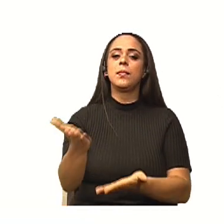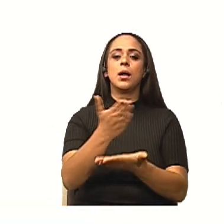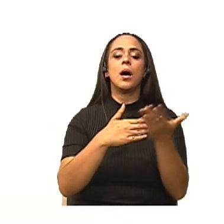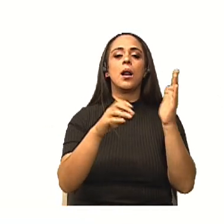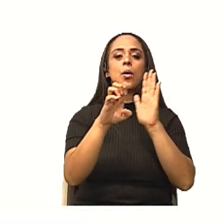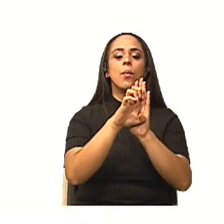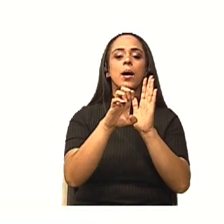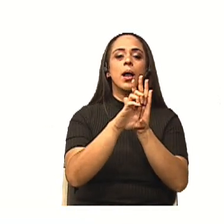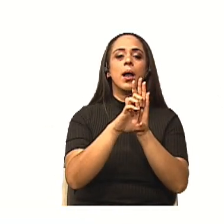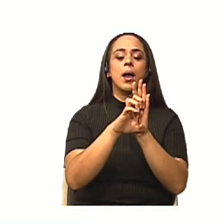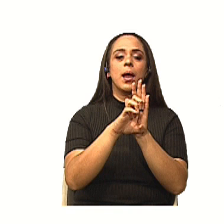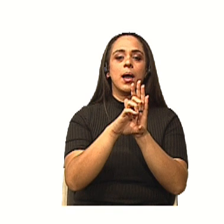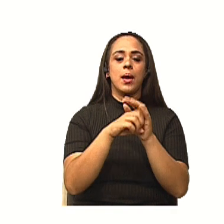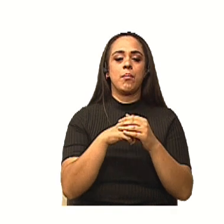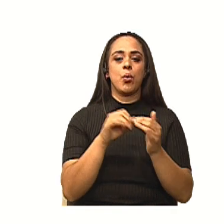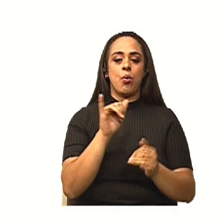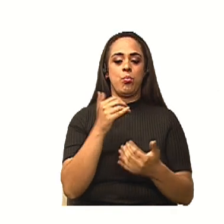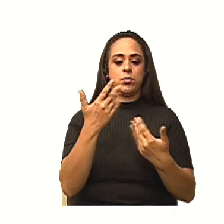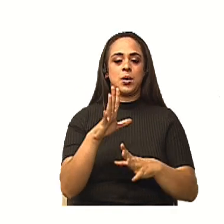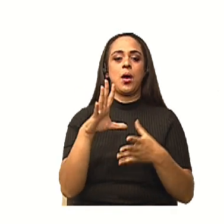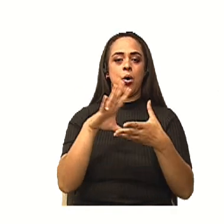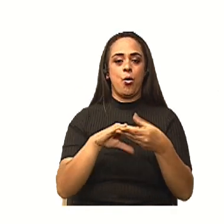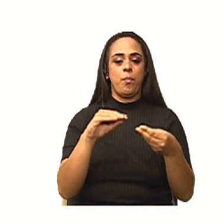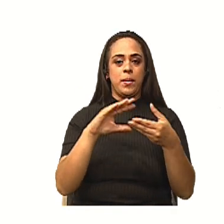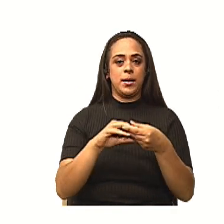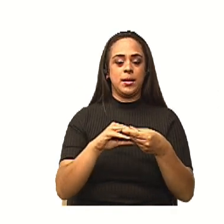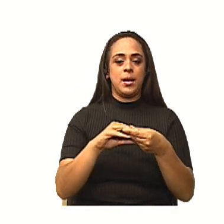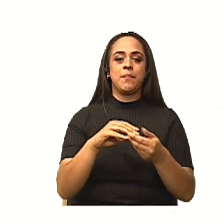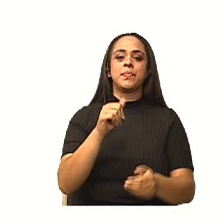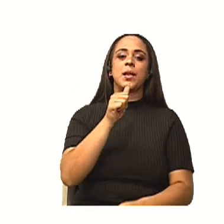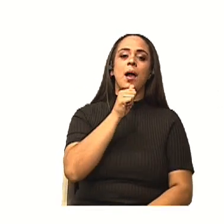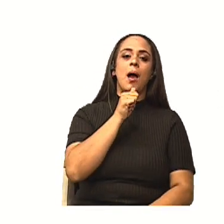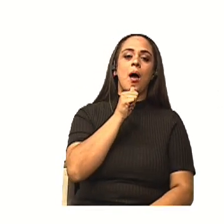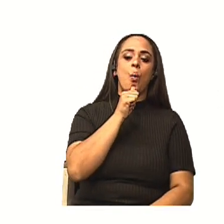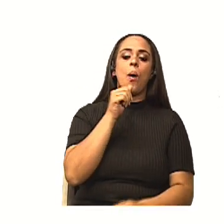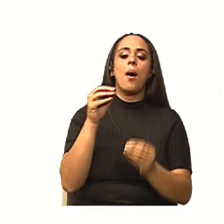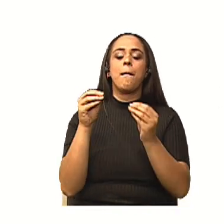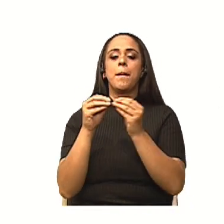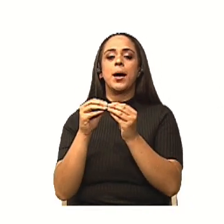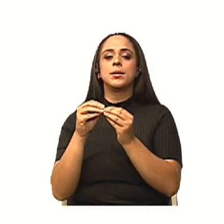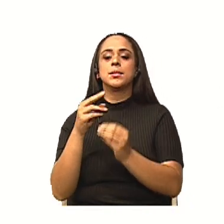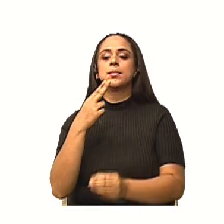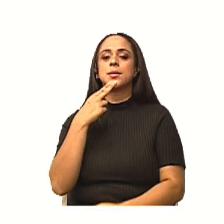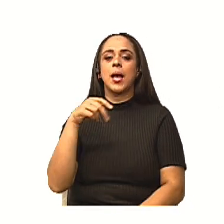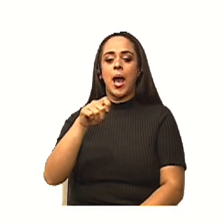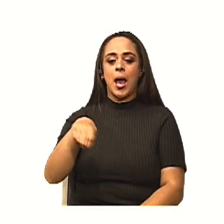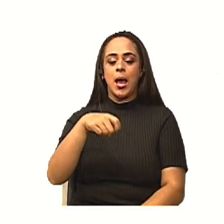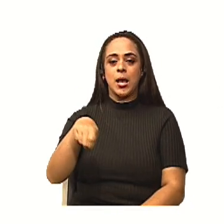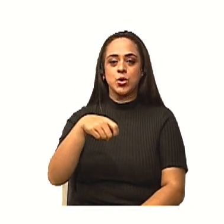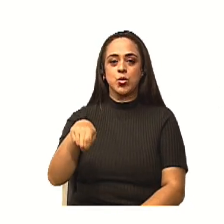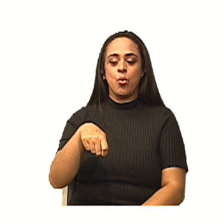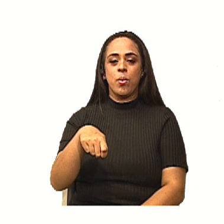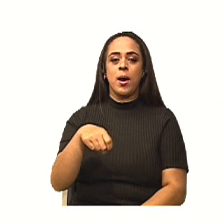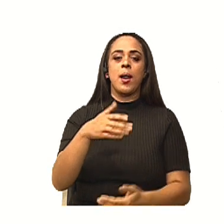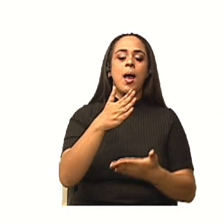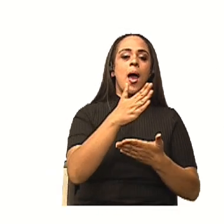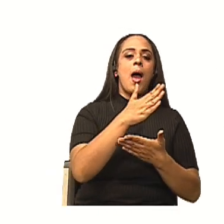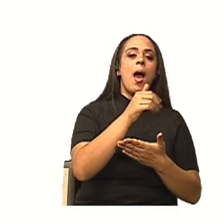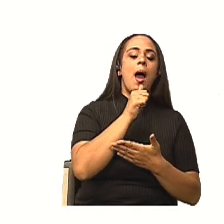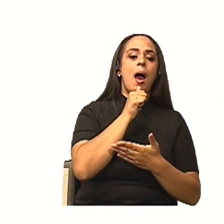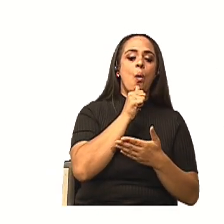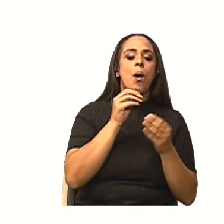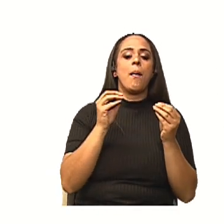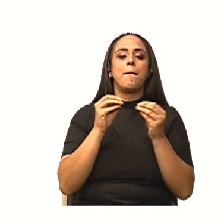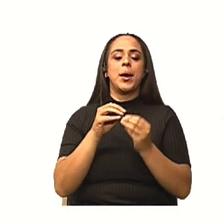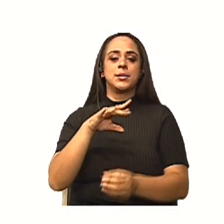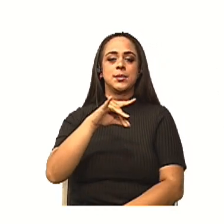de disoluciones son, como ya lo comenté, agua más azúcar. Otro ejemplo, agua más sal.